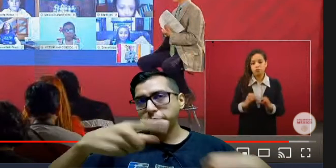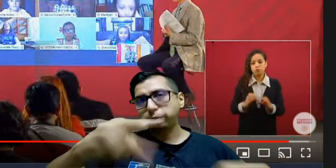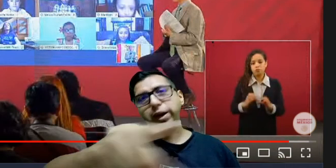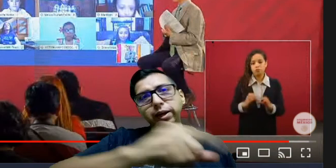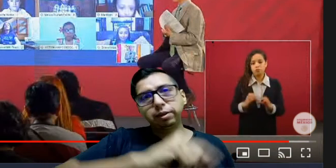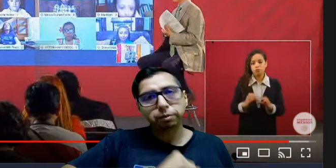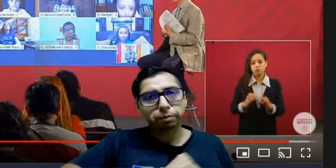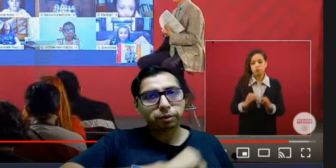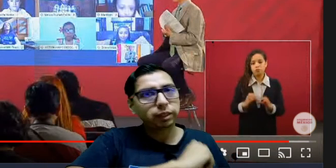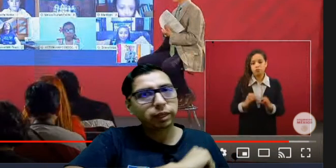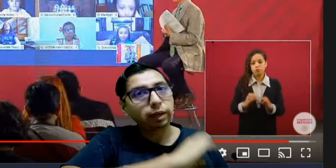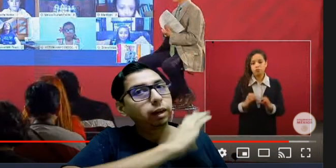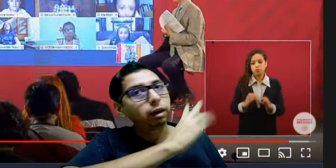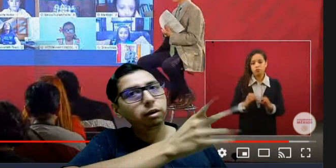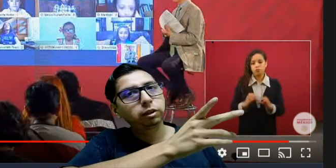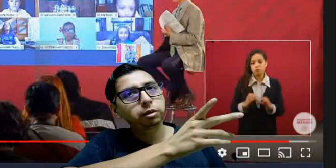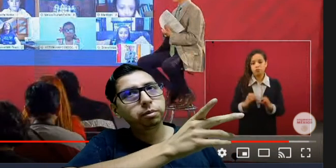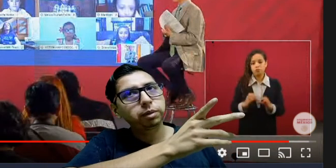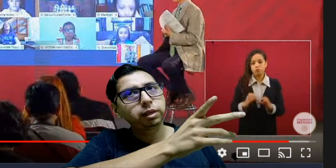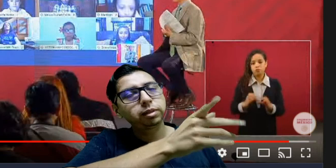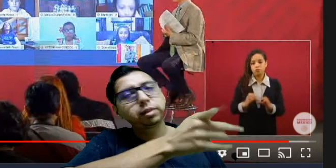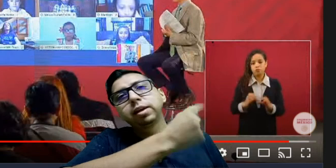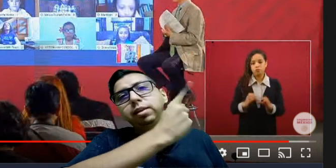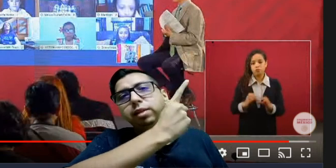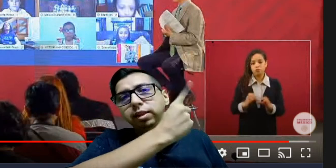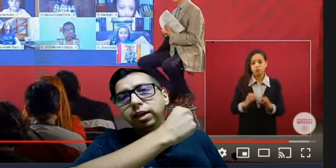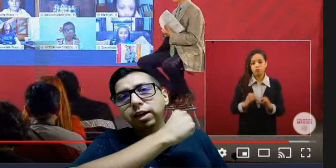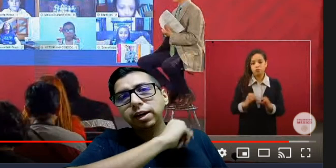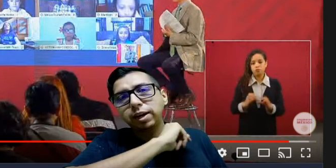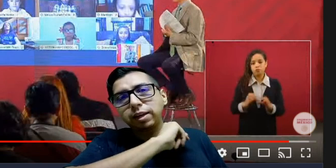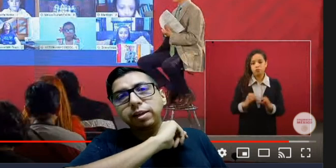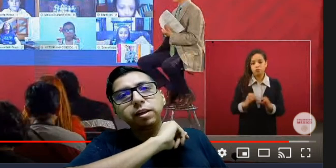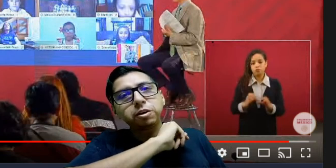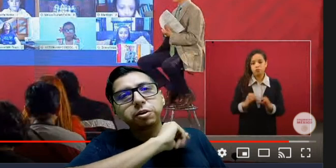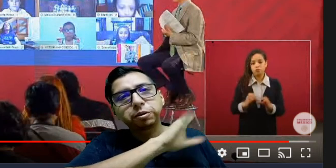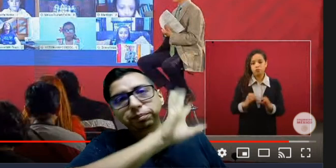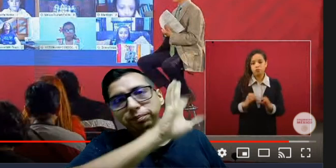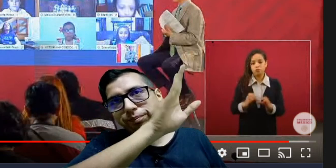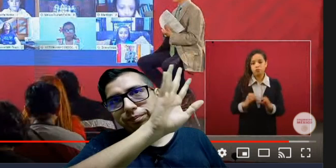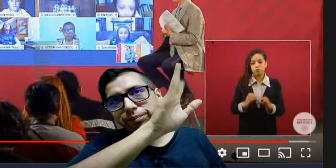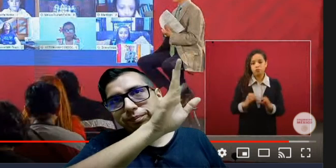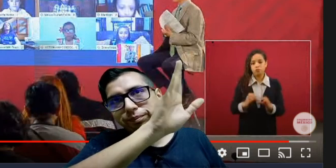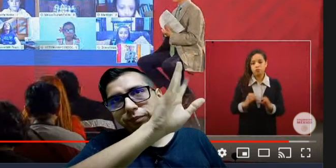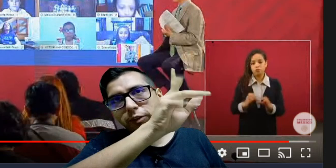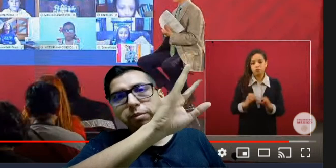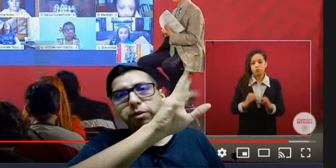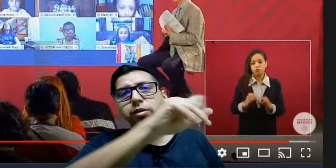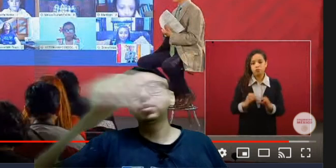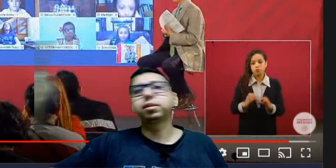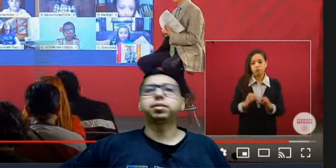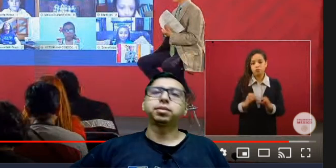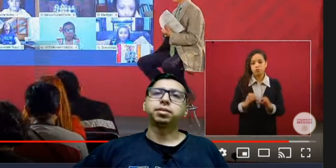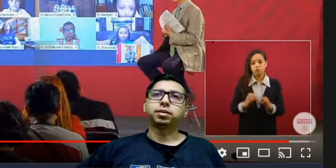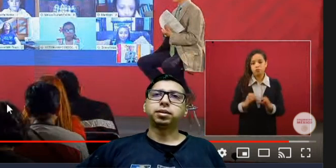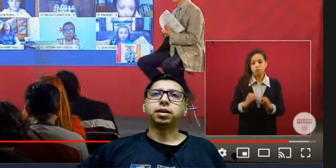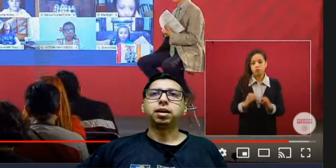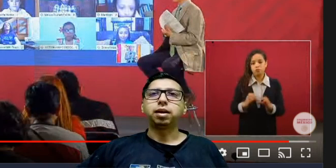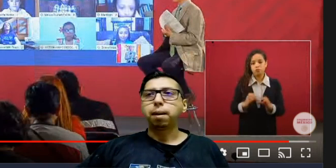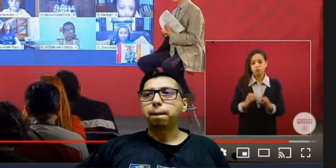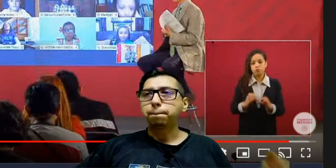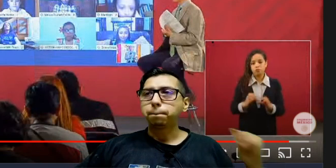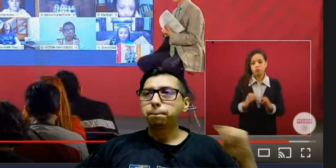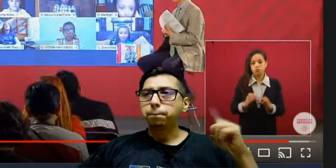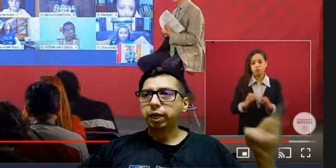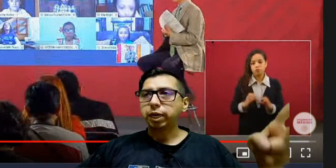Josh para iSoporte, el NotiCovid del Día del Niño. ¡Nos vemos!